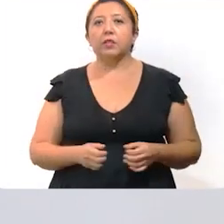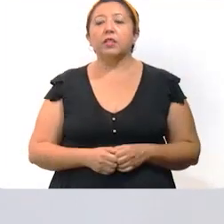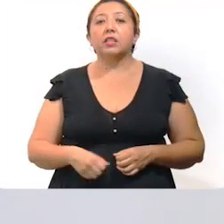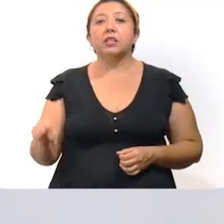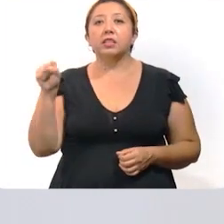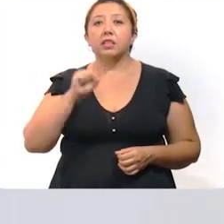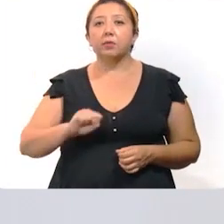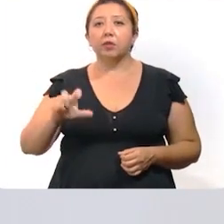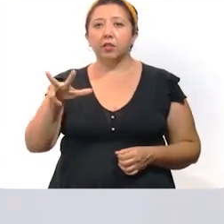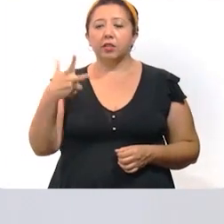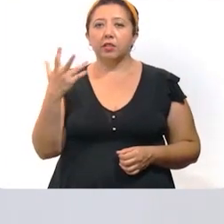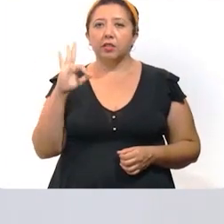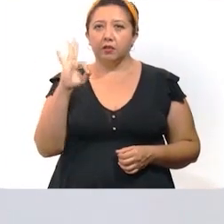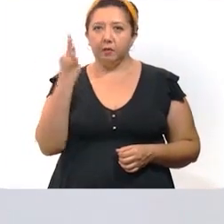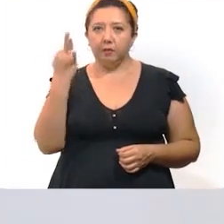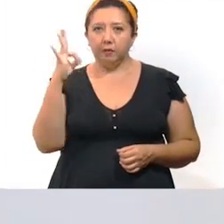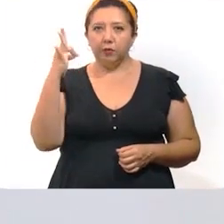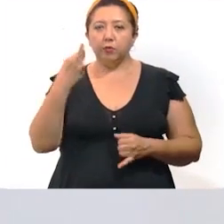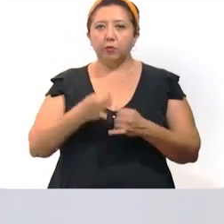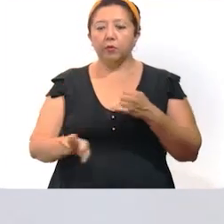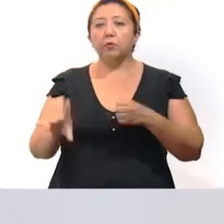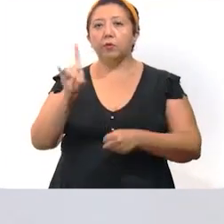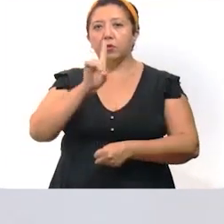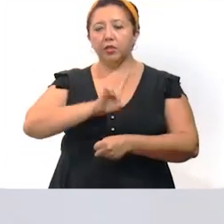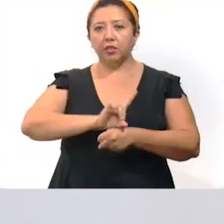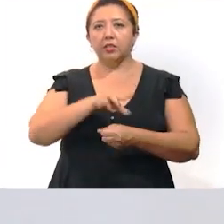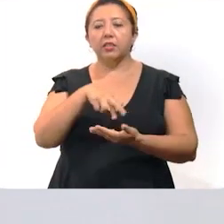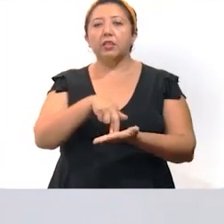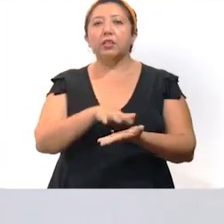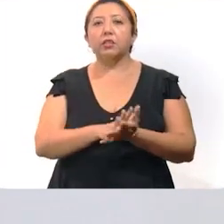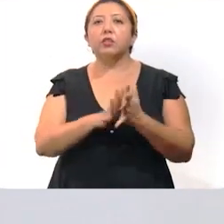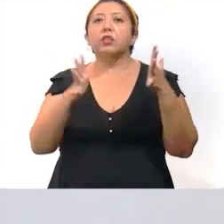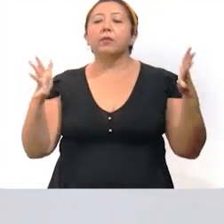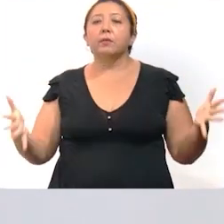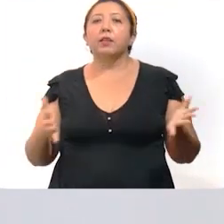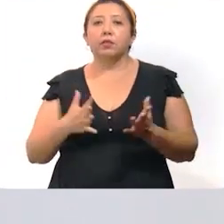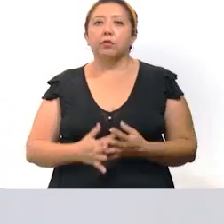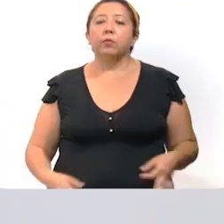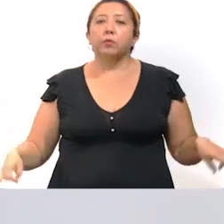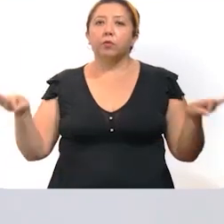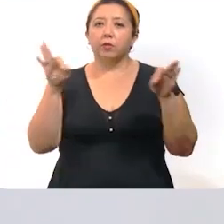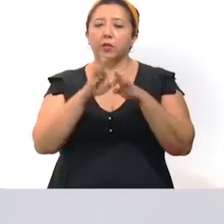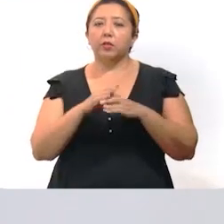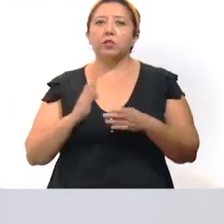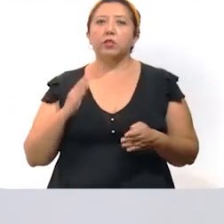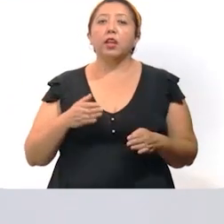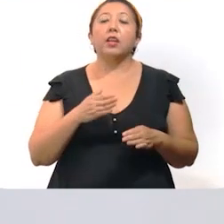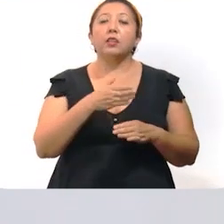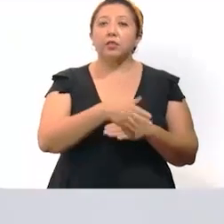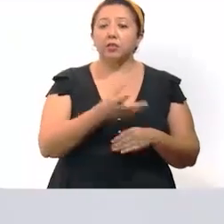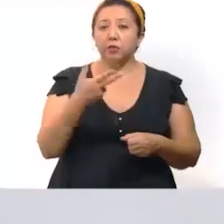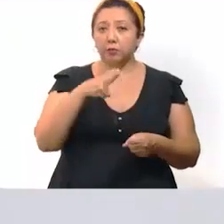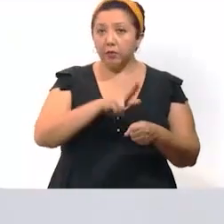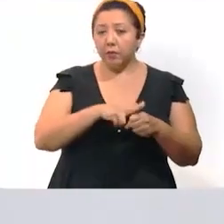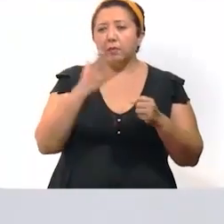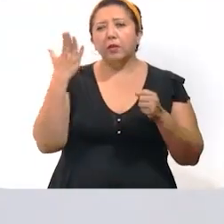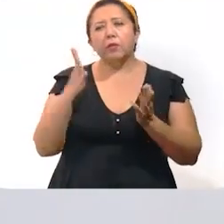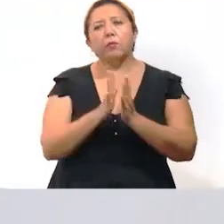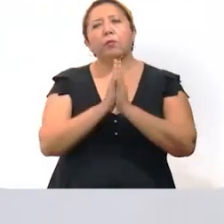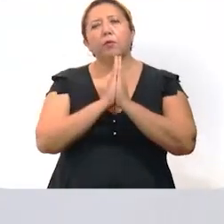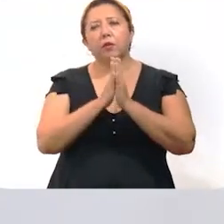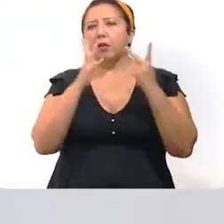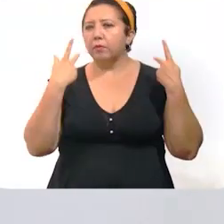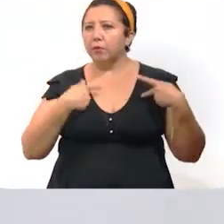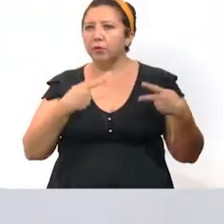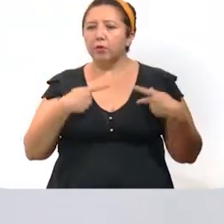médico de este sábado 13 de febrero. En los últimos días se ha registrado un incremento importante en los ingresos hospitalarios, por lo que pedimos a la